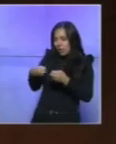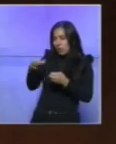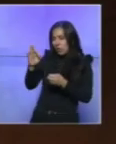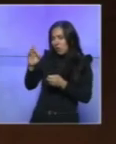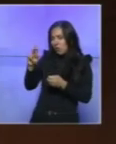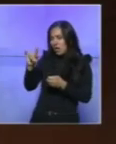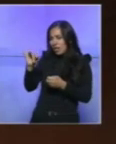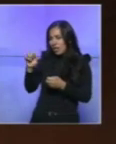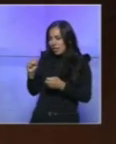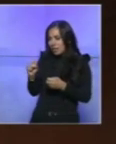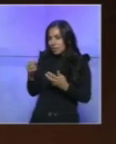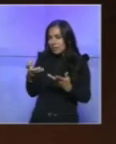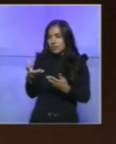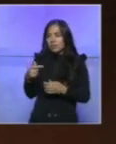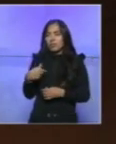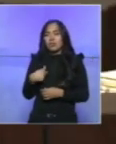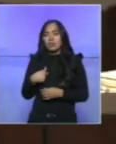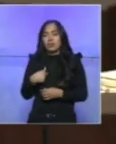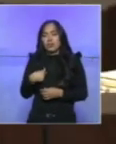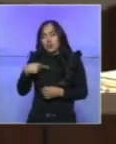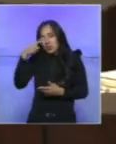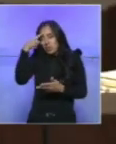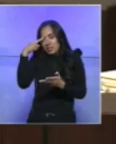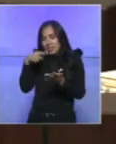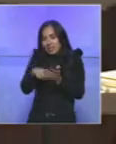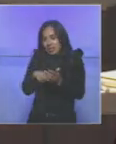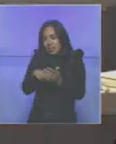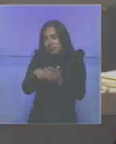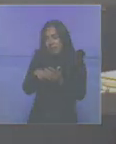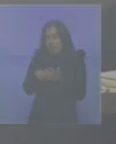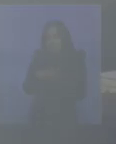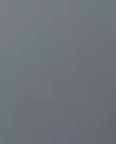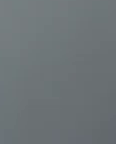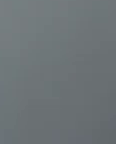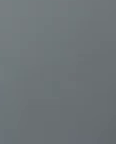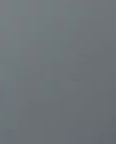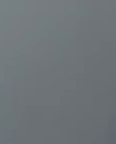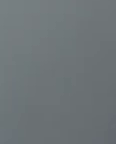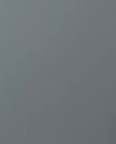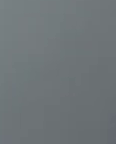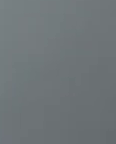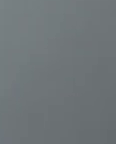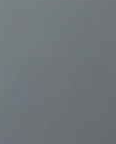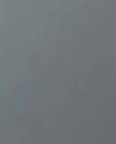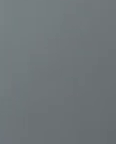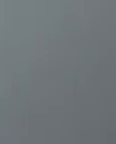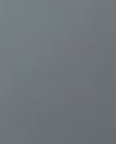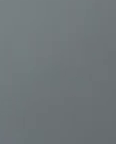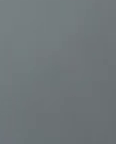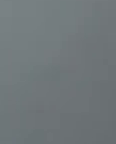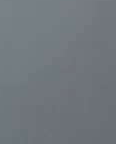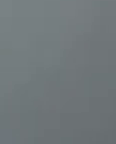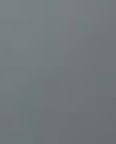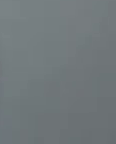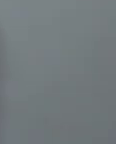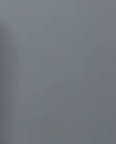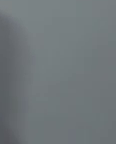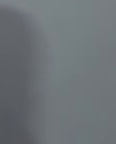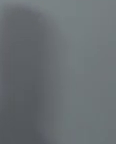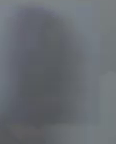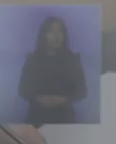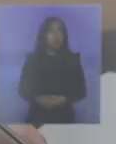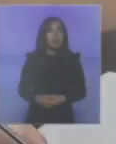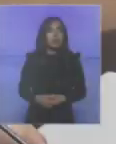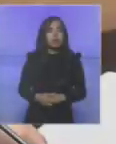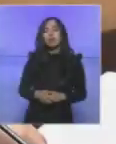para poder atender el llamado. ¿Cuál es el proceso que sigue? Esperar la audiencia en Sala Superior. Ya presentamos